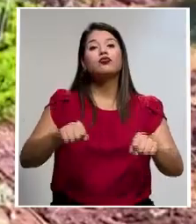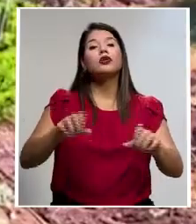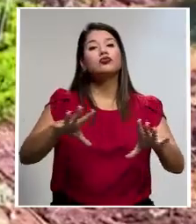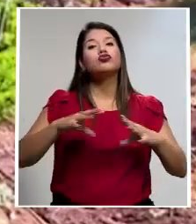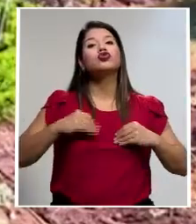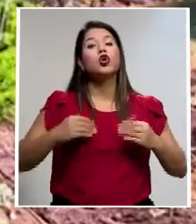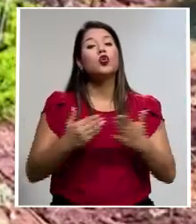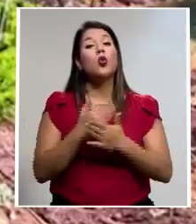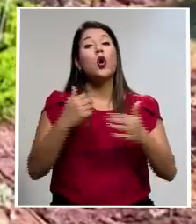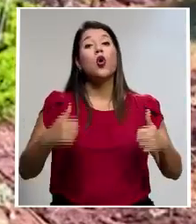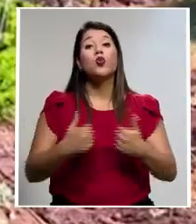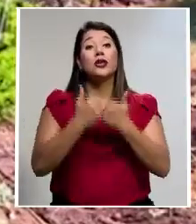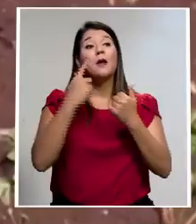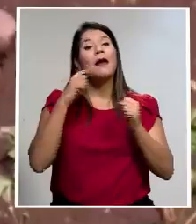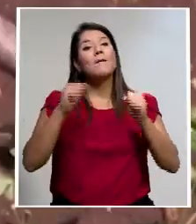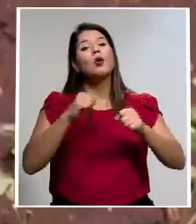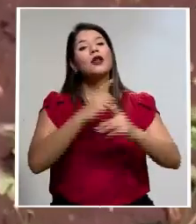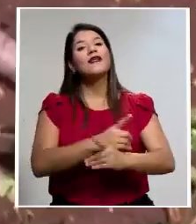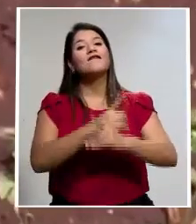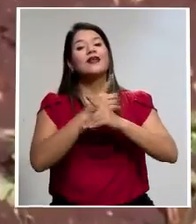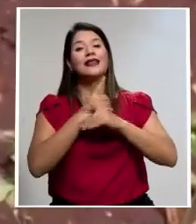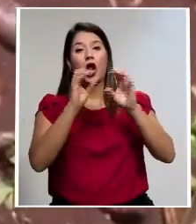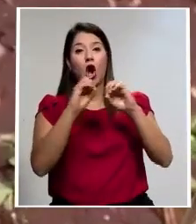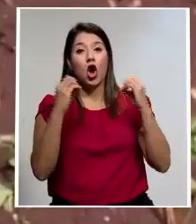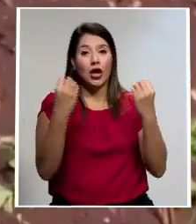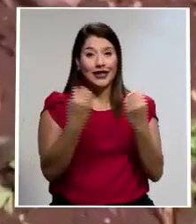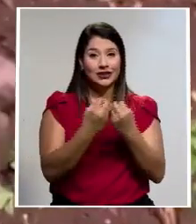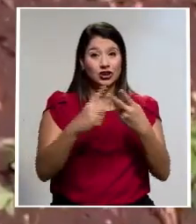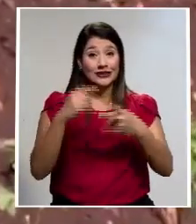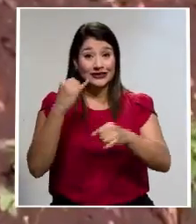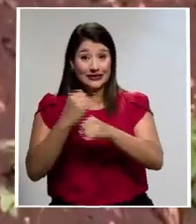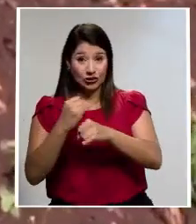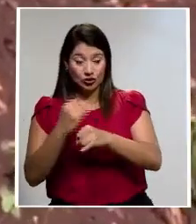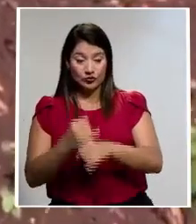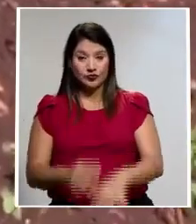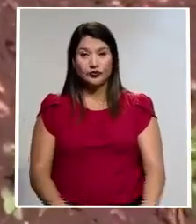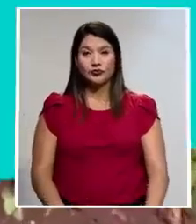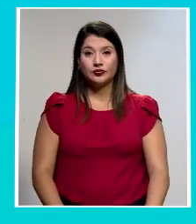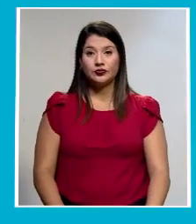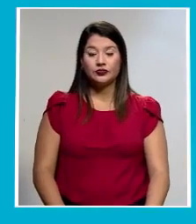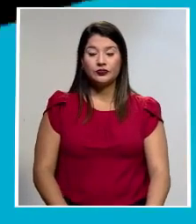desafíos dirigidos a defender las organizaciones e instituciones en las que cree.